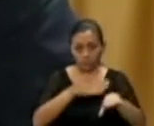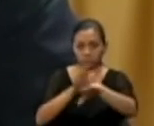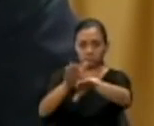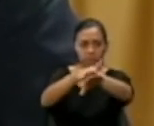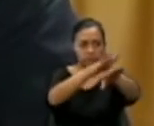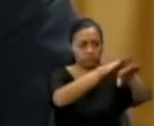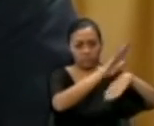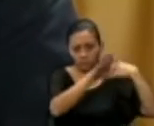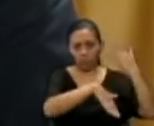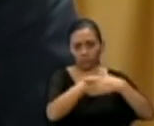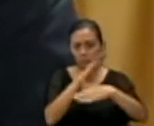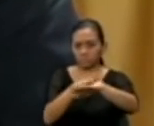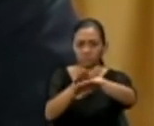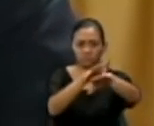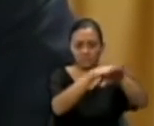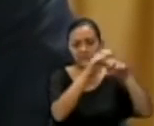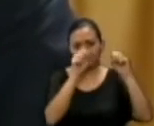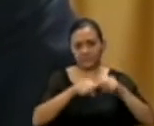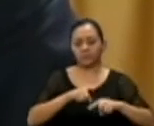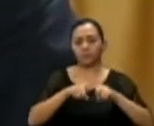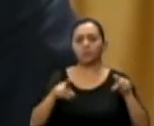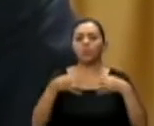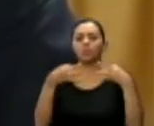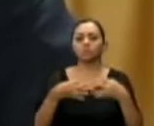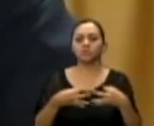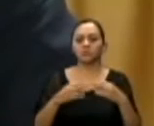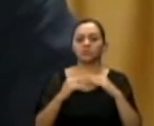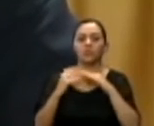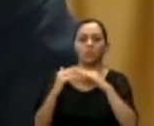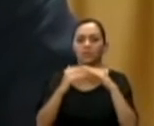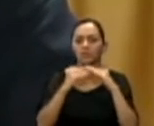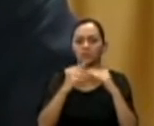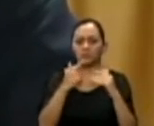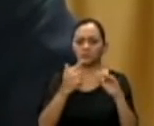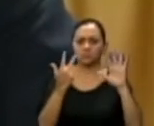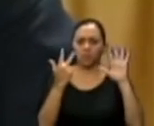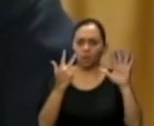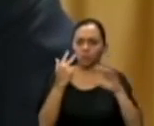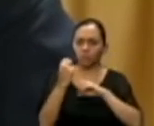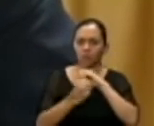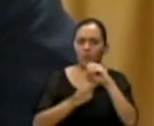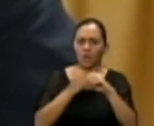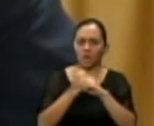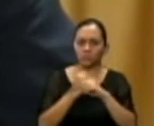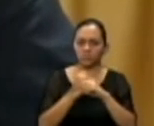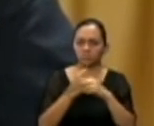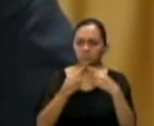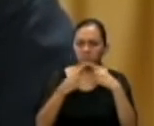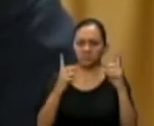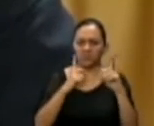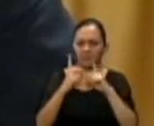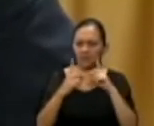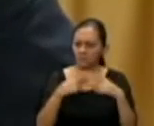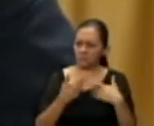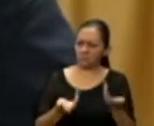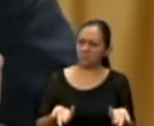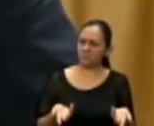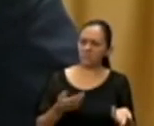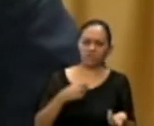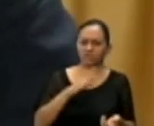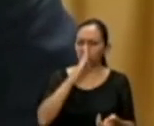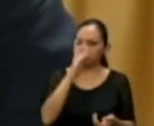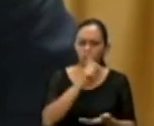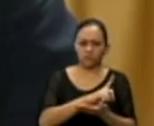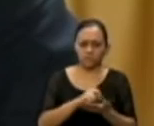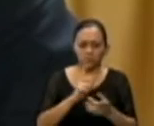equidad por la justicia porque también otra cosa que quieren posicionar a los ocho años el gobierno llama al diálogo falso mentira yo me paso ya logrando